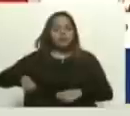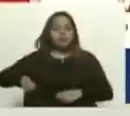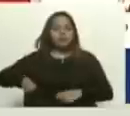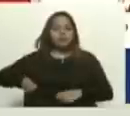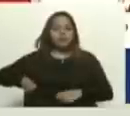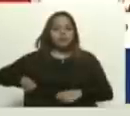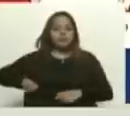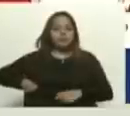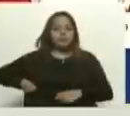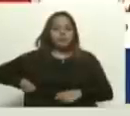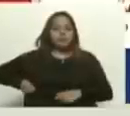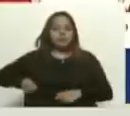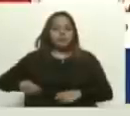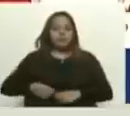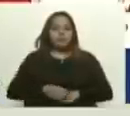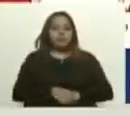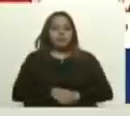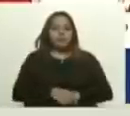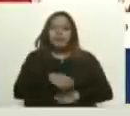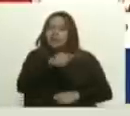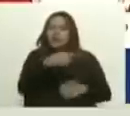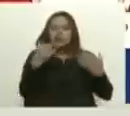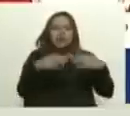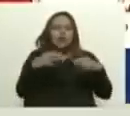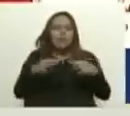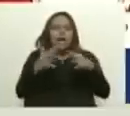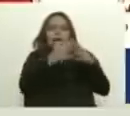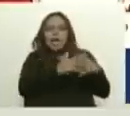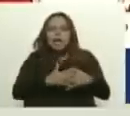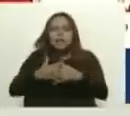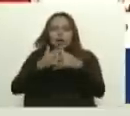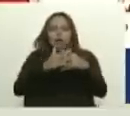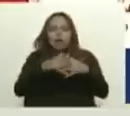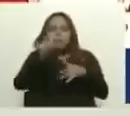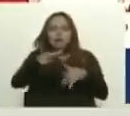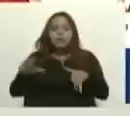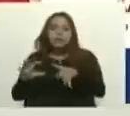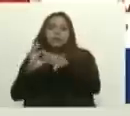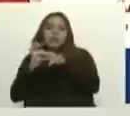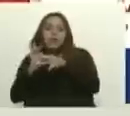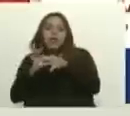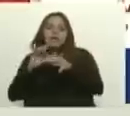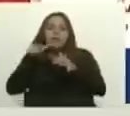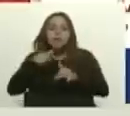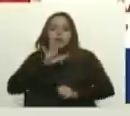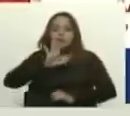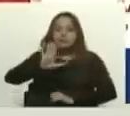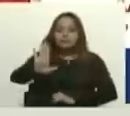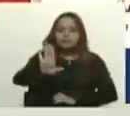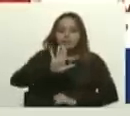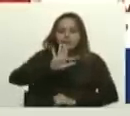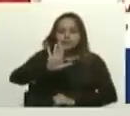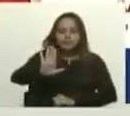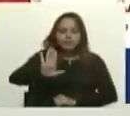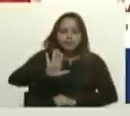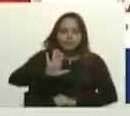común que Estados Unidos a sus aliados se las cobre.